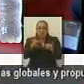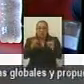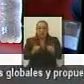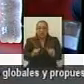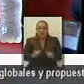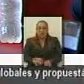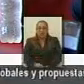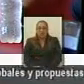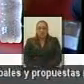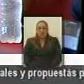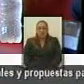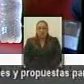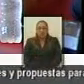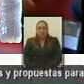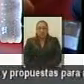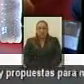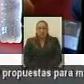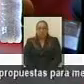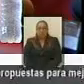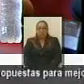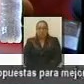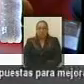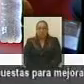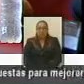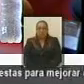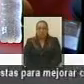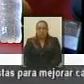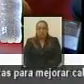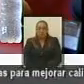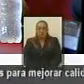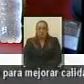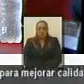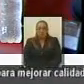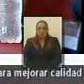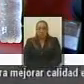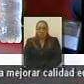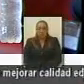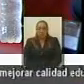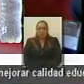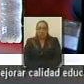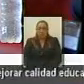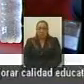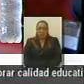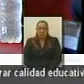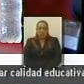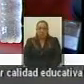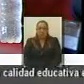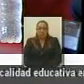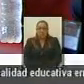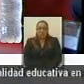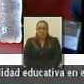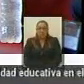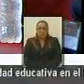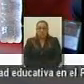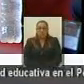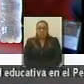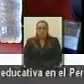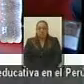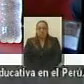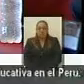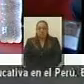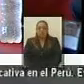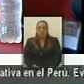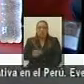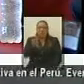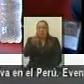quedando sin terminar porque había un dinero que se necesitaba